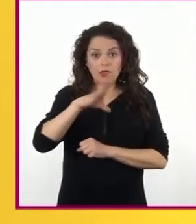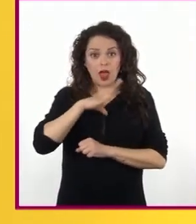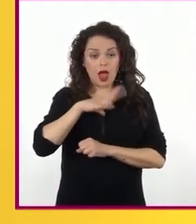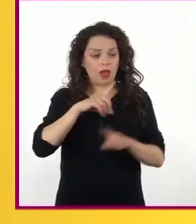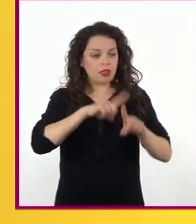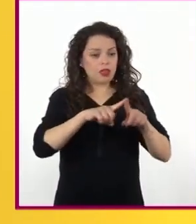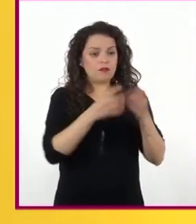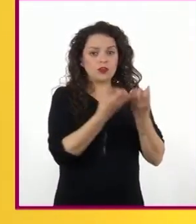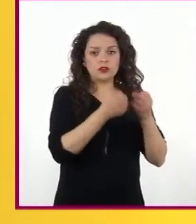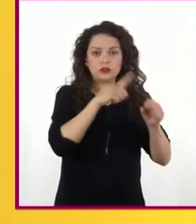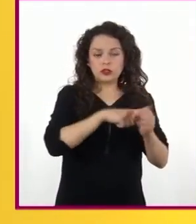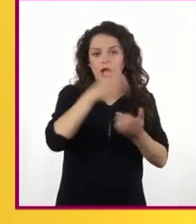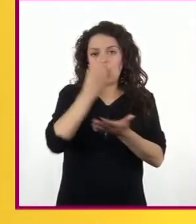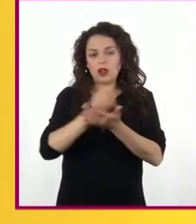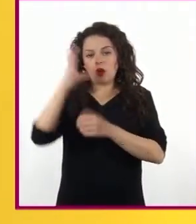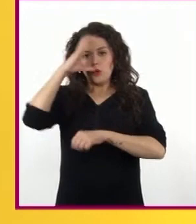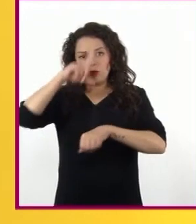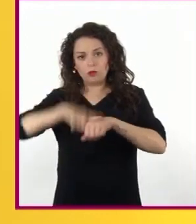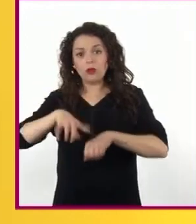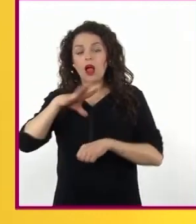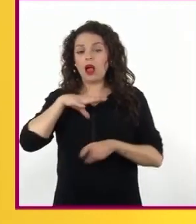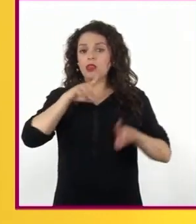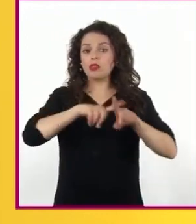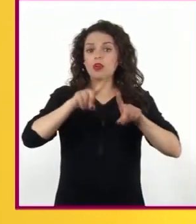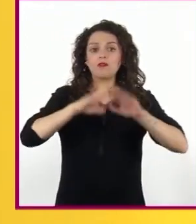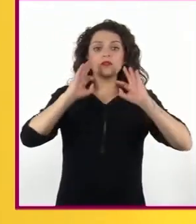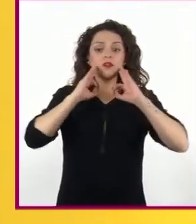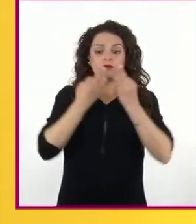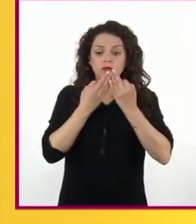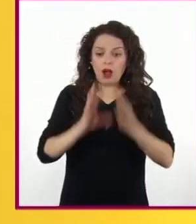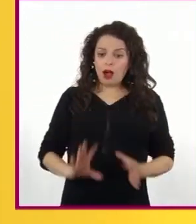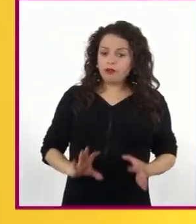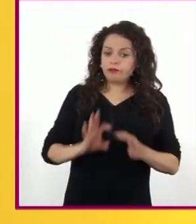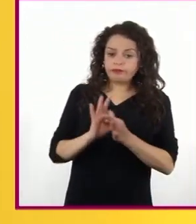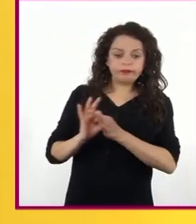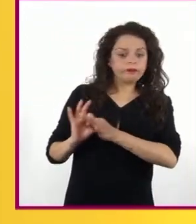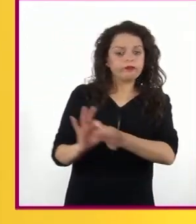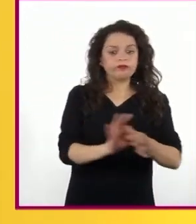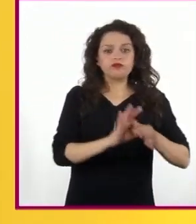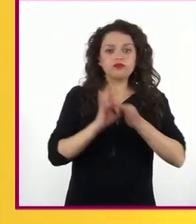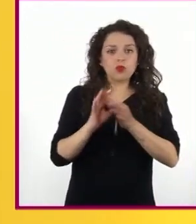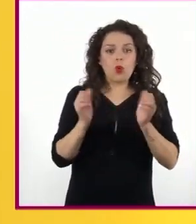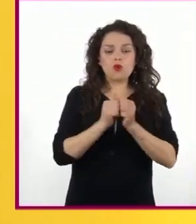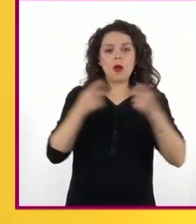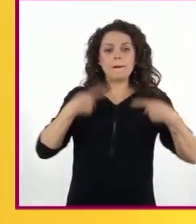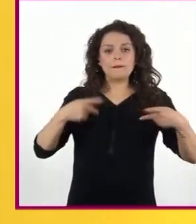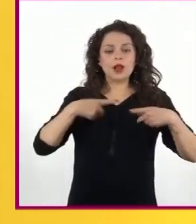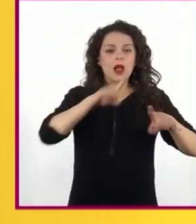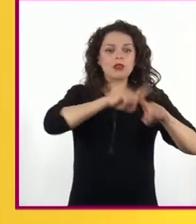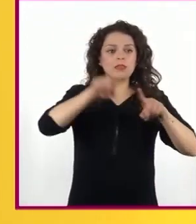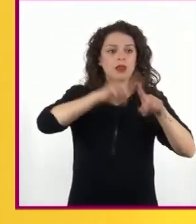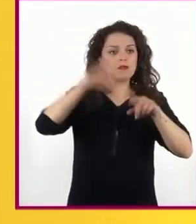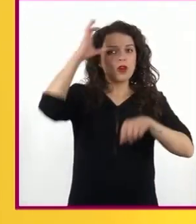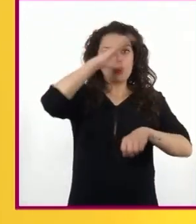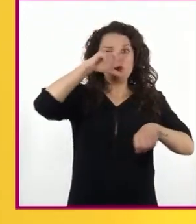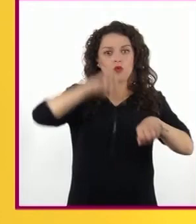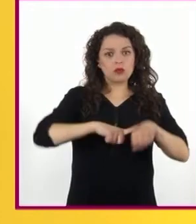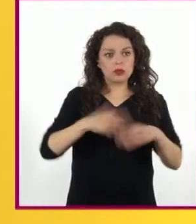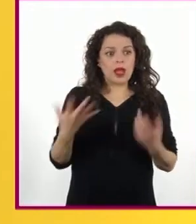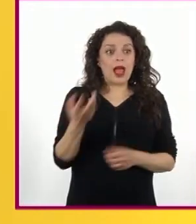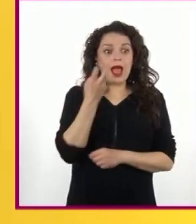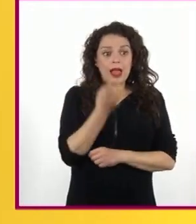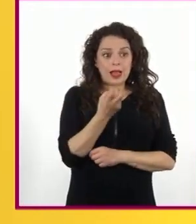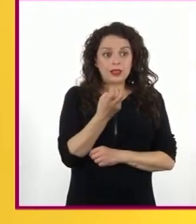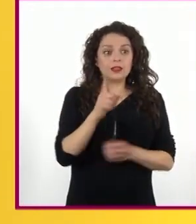económico y cultural, hay muchas posibilidades de relacionarnos con personas de diversos contextos culturales. Por lo tanto,